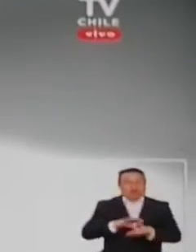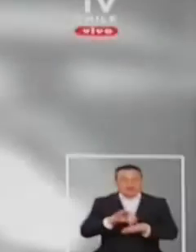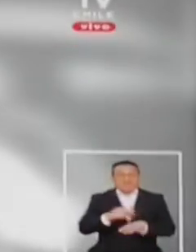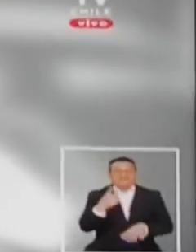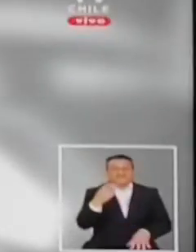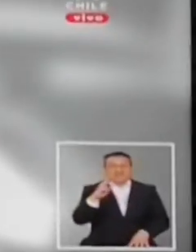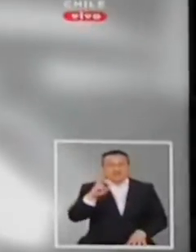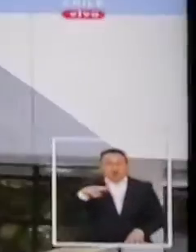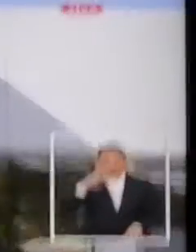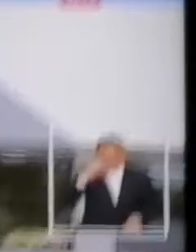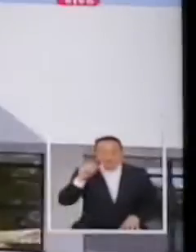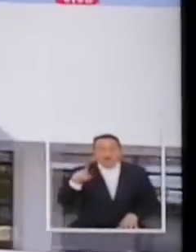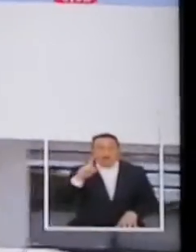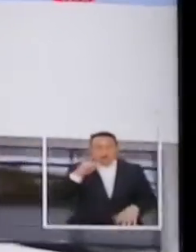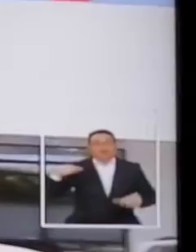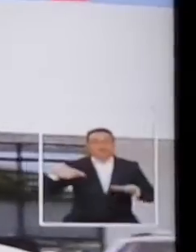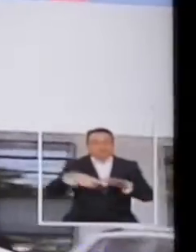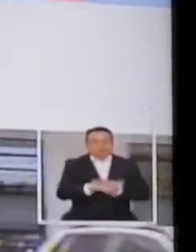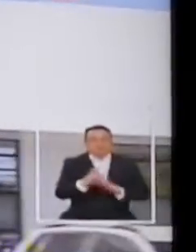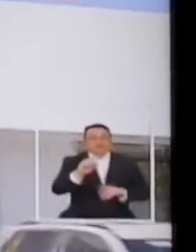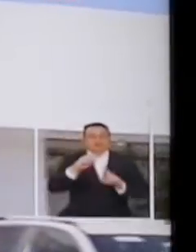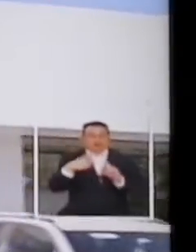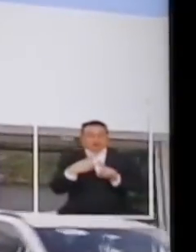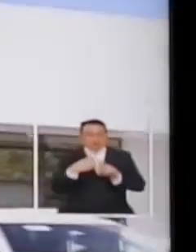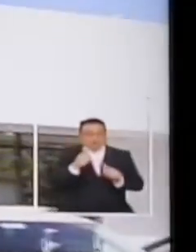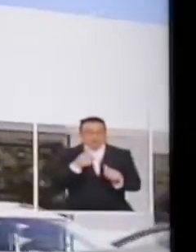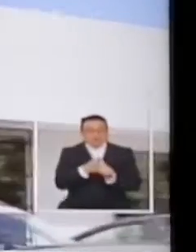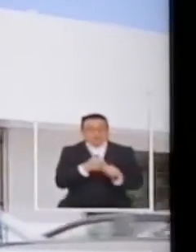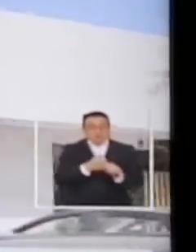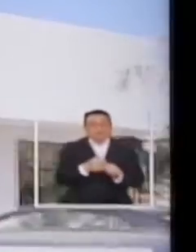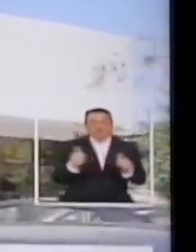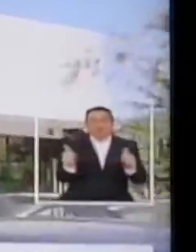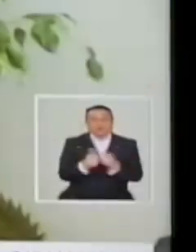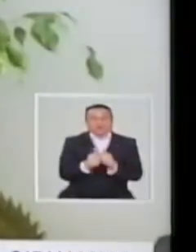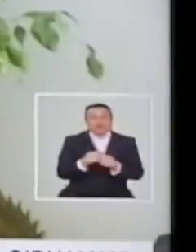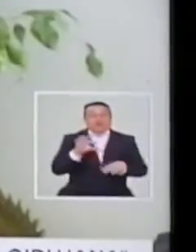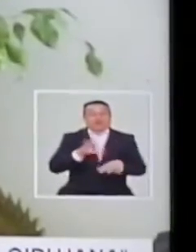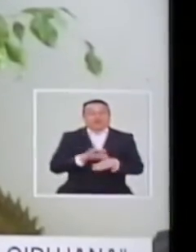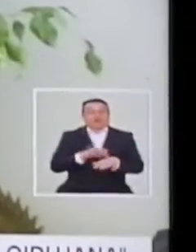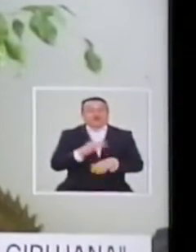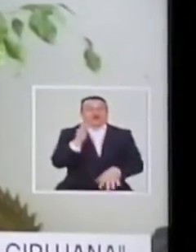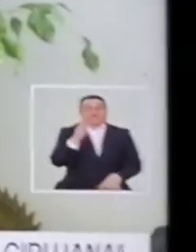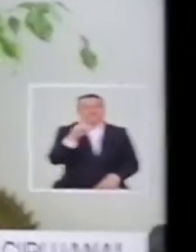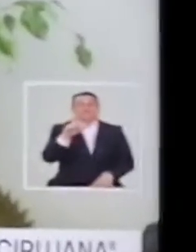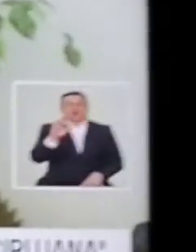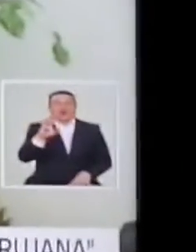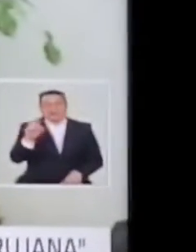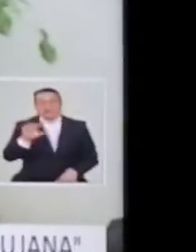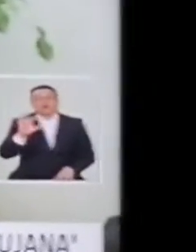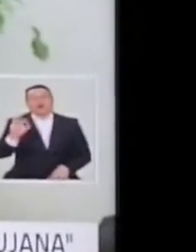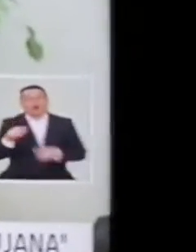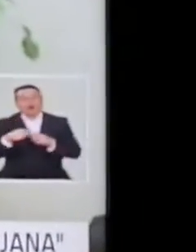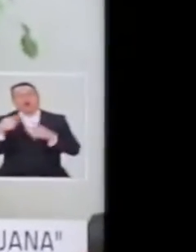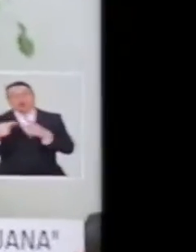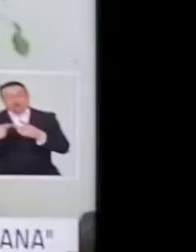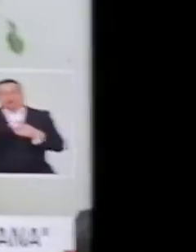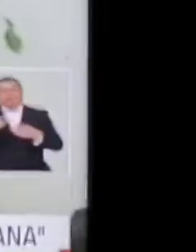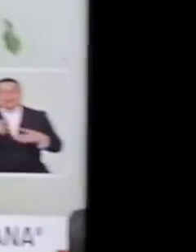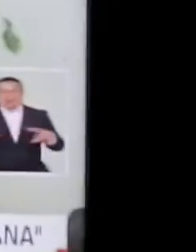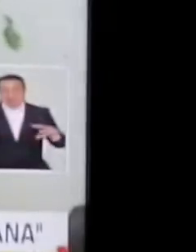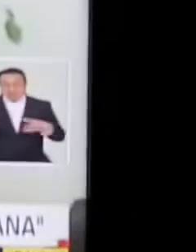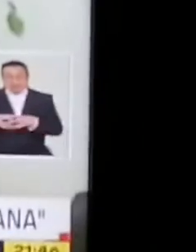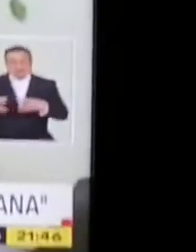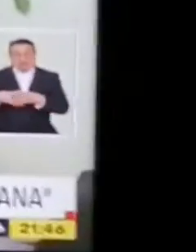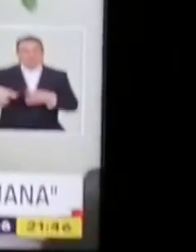a veces ha entrado a pabellón como segunda cirujana. Ya junto al doctor Flores o junto al doctor Saab, porque en nuestro equipo,